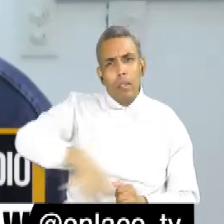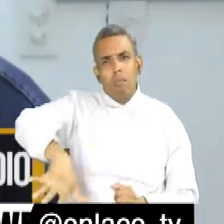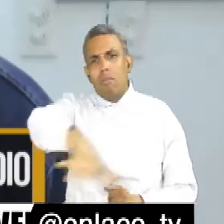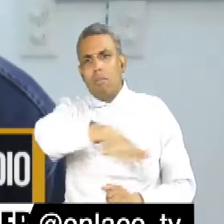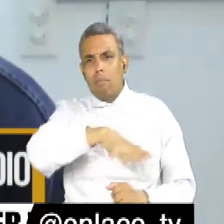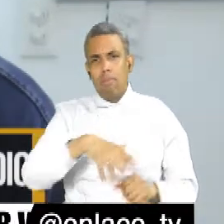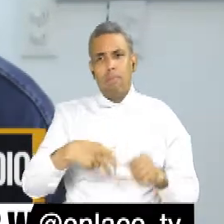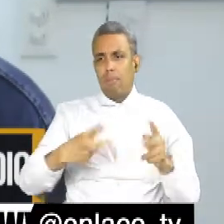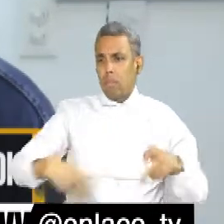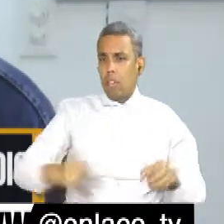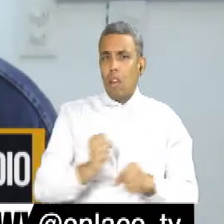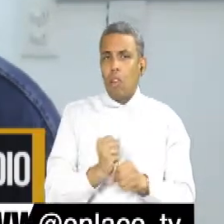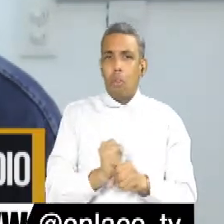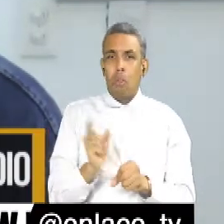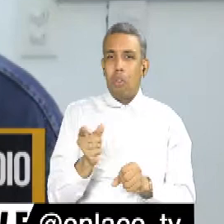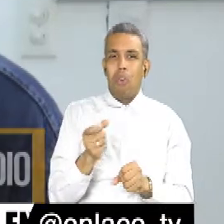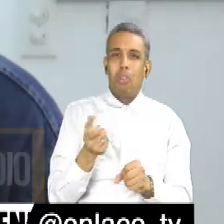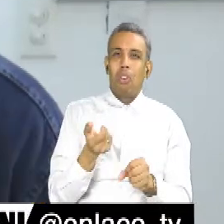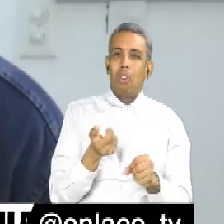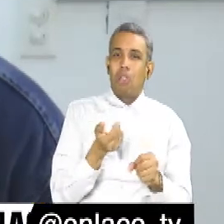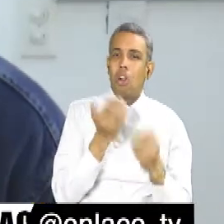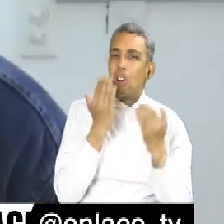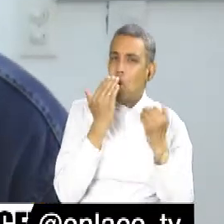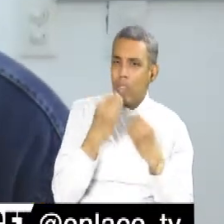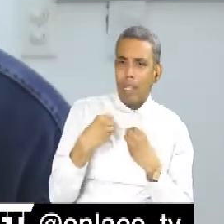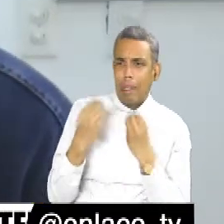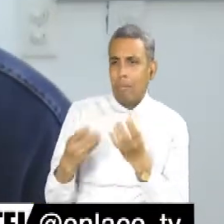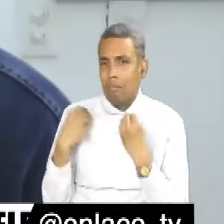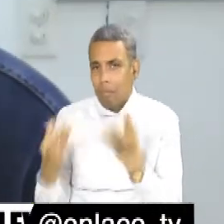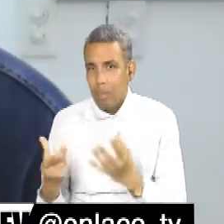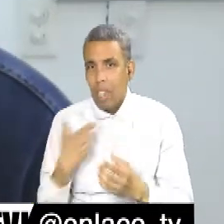hacer llegar alimentos a todas las personas que están en estos campos.